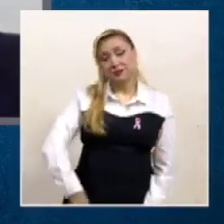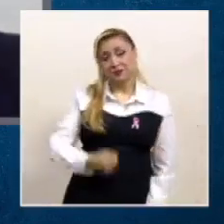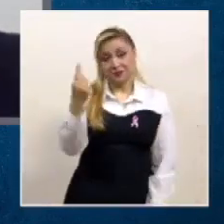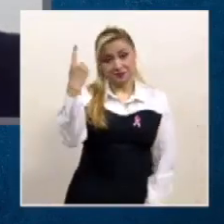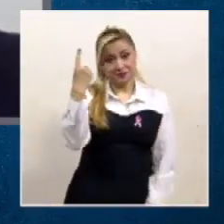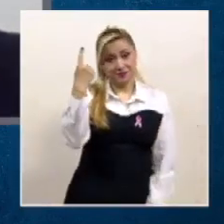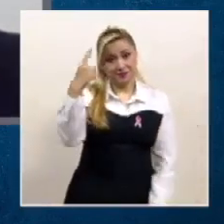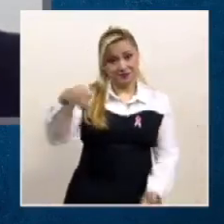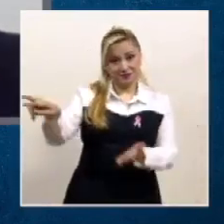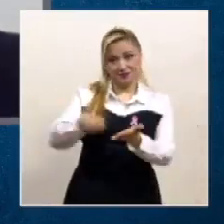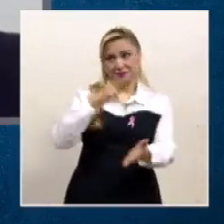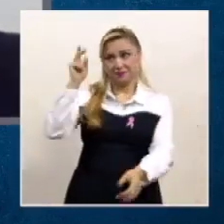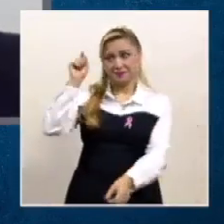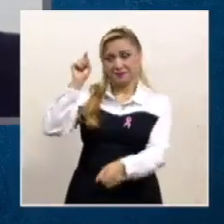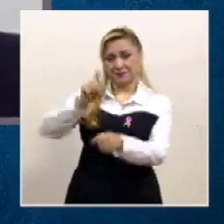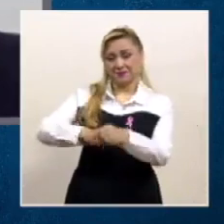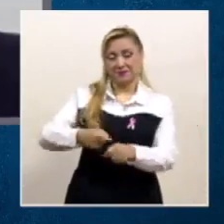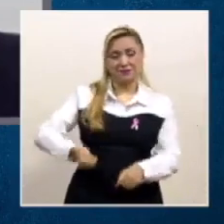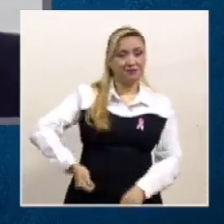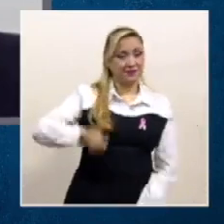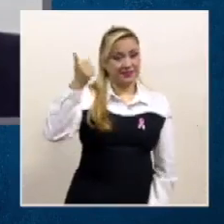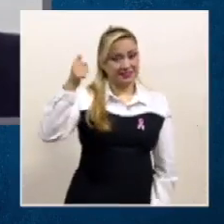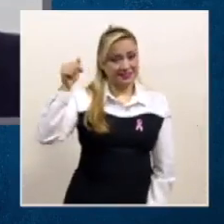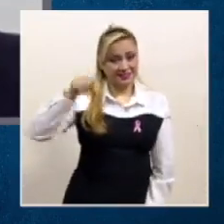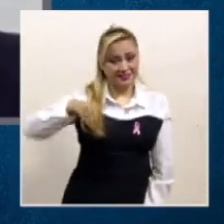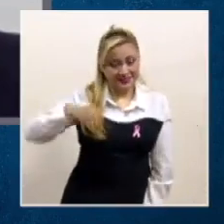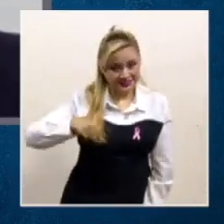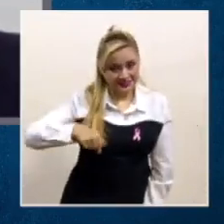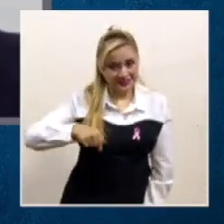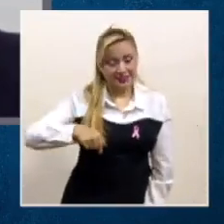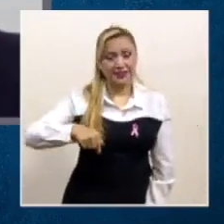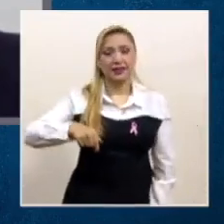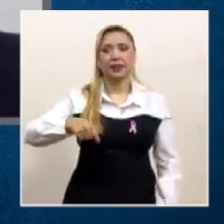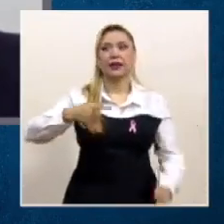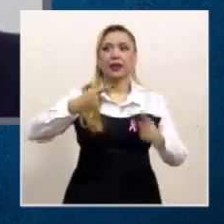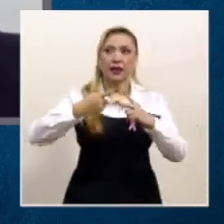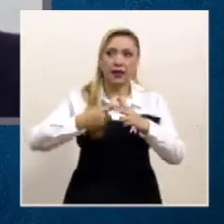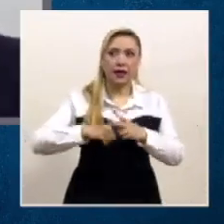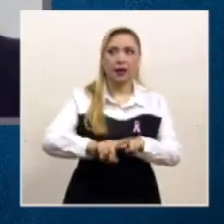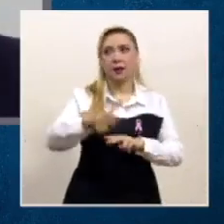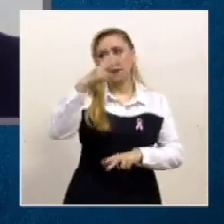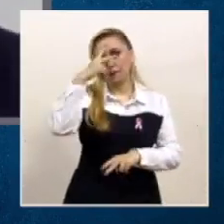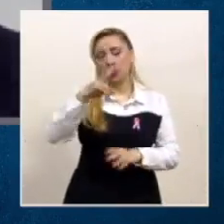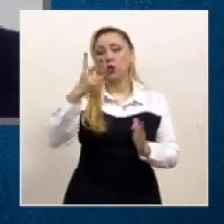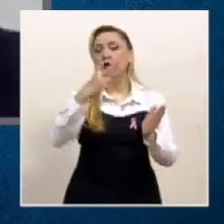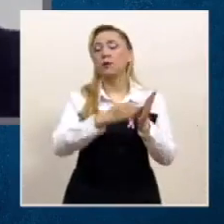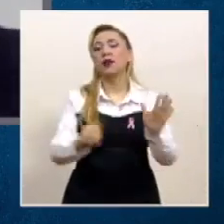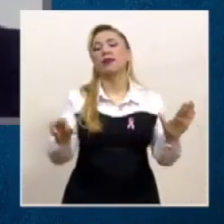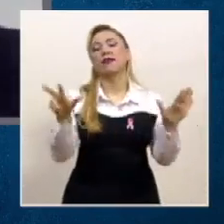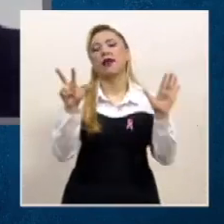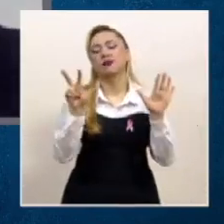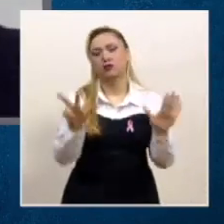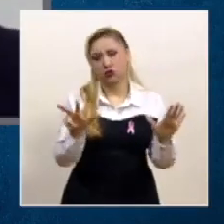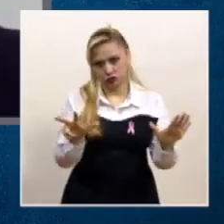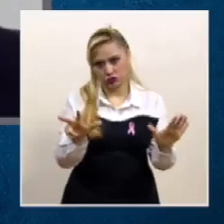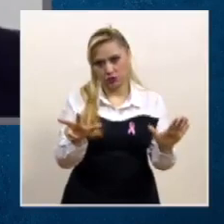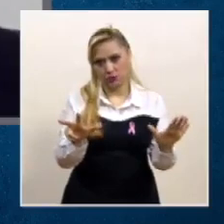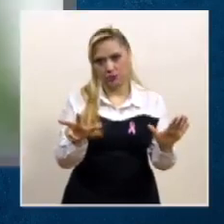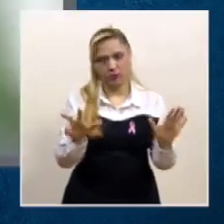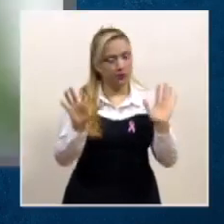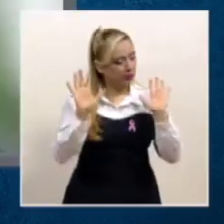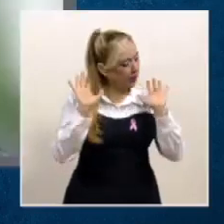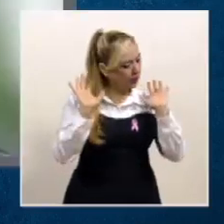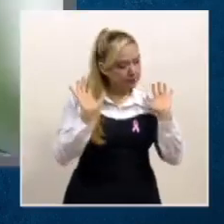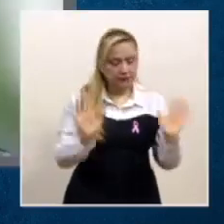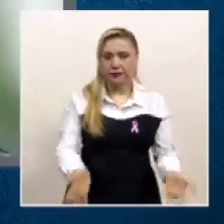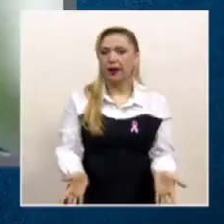países firmantes y ratificantes de esta, entrando en vigor para México en 2018. Es decir, ya